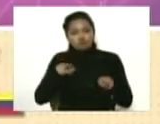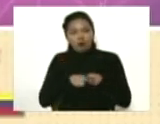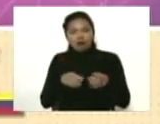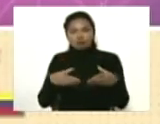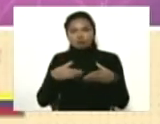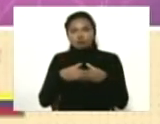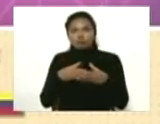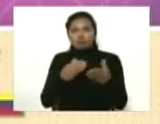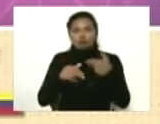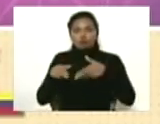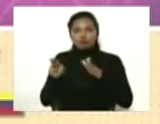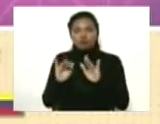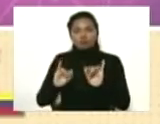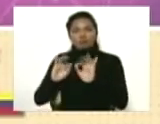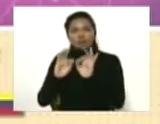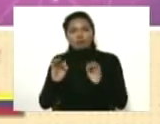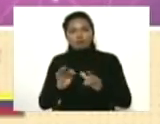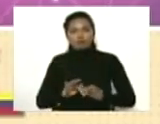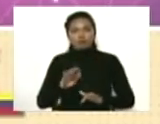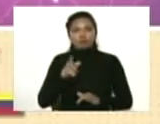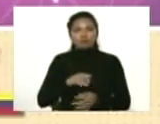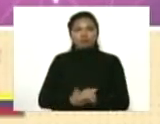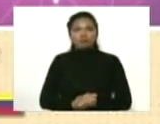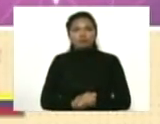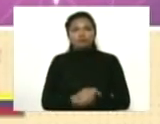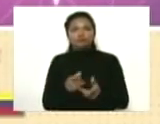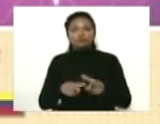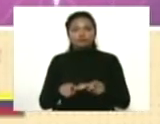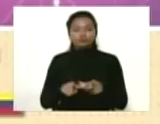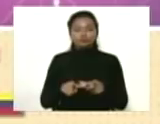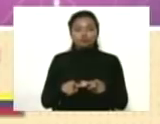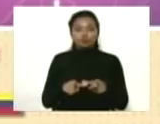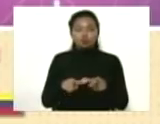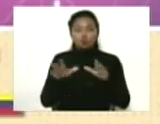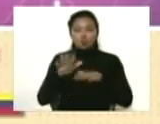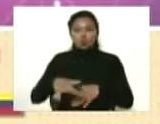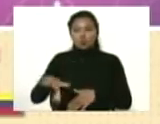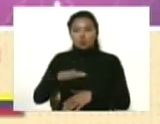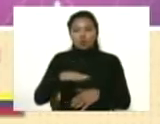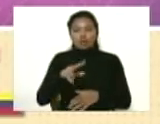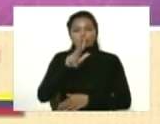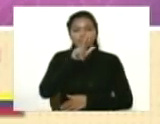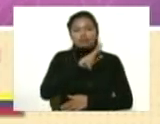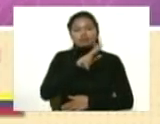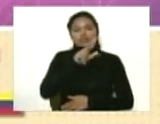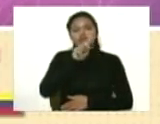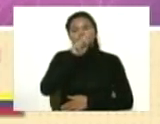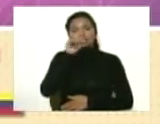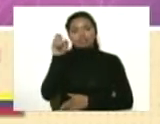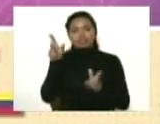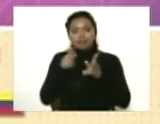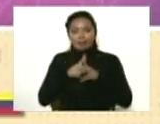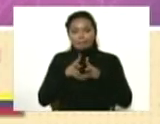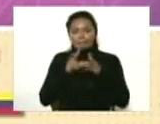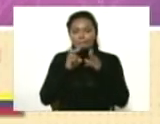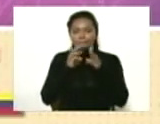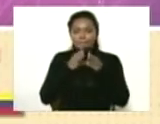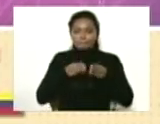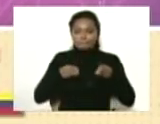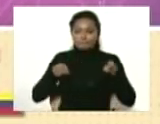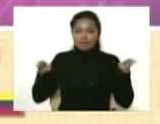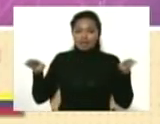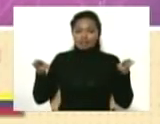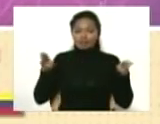bolivariana construyó en estas instalaciones una cancha de obstáculos de 360 metros, que consta